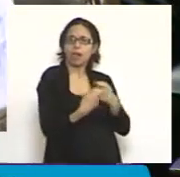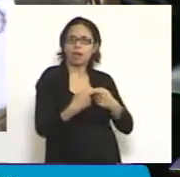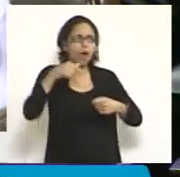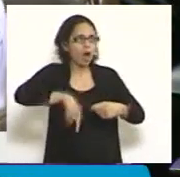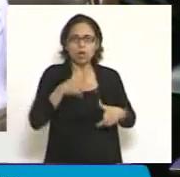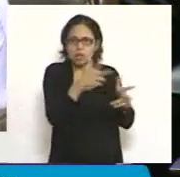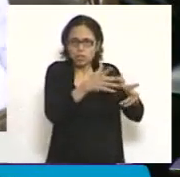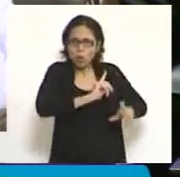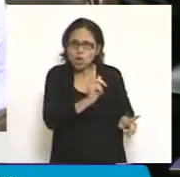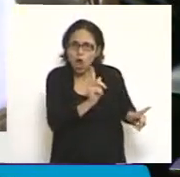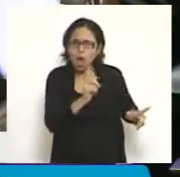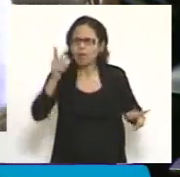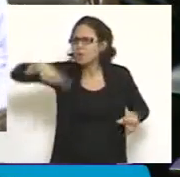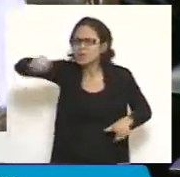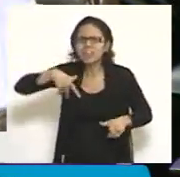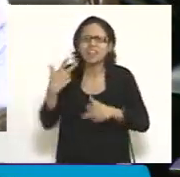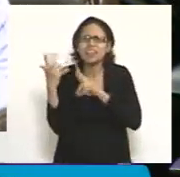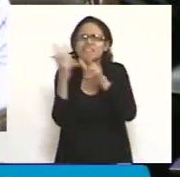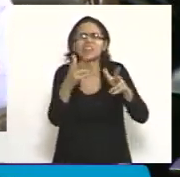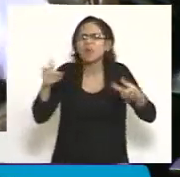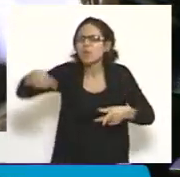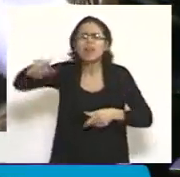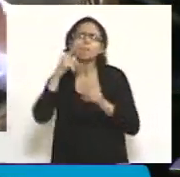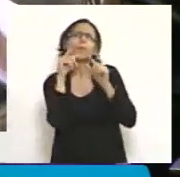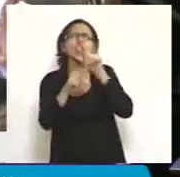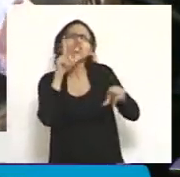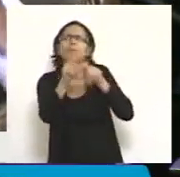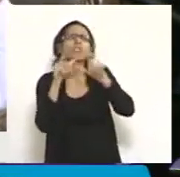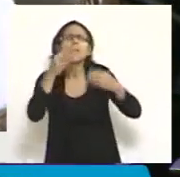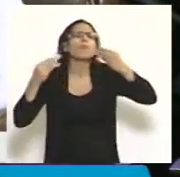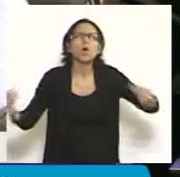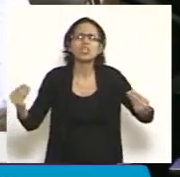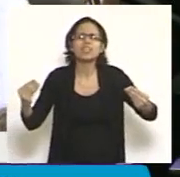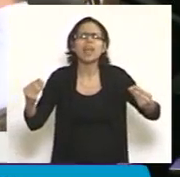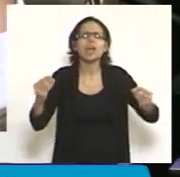qué república y de qué institucionalidad reclaman cuando reclaman?